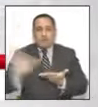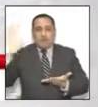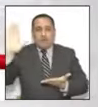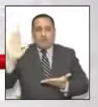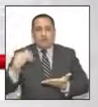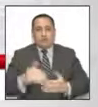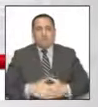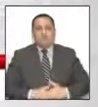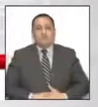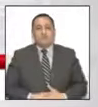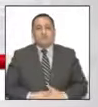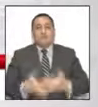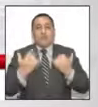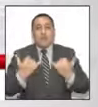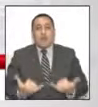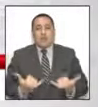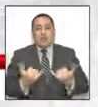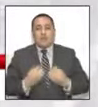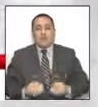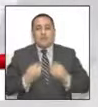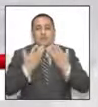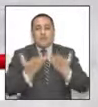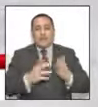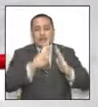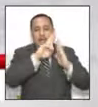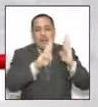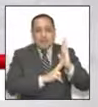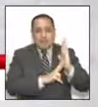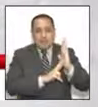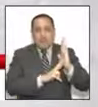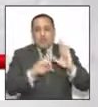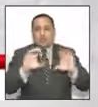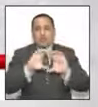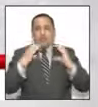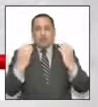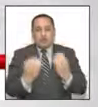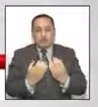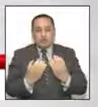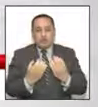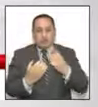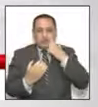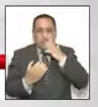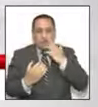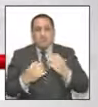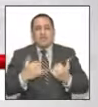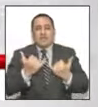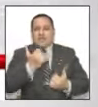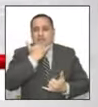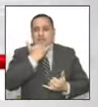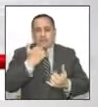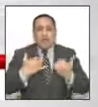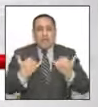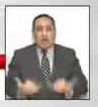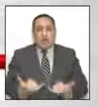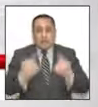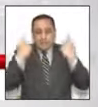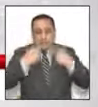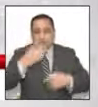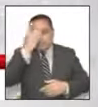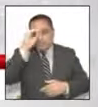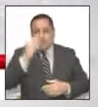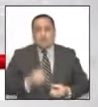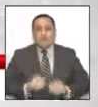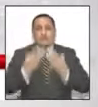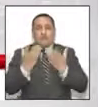vacado. Vamos a hacer mención del reglamento del Parlamento. ¿Qué es lo que va a ocurrir tras esta decisión de